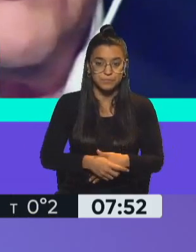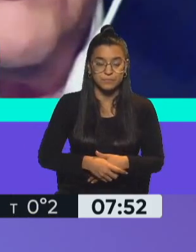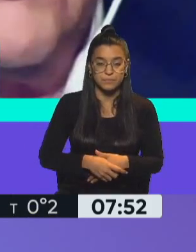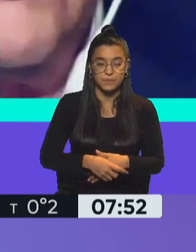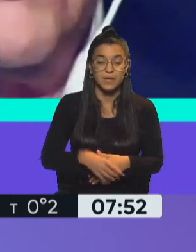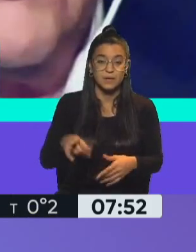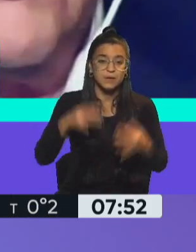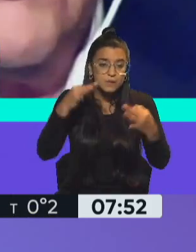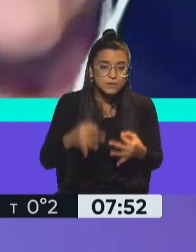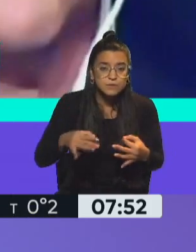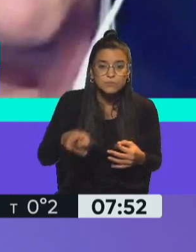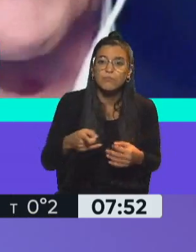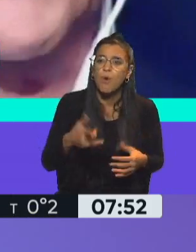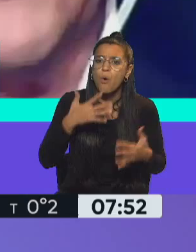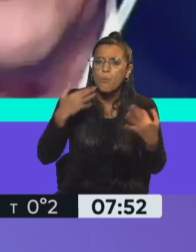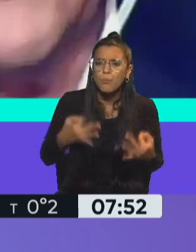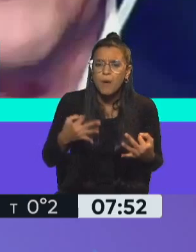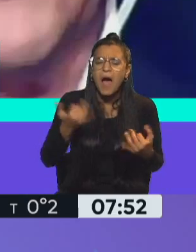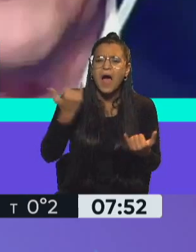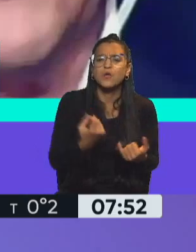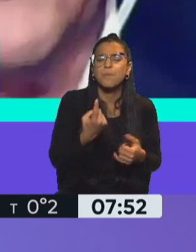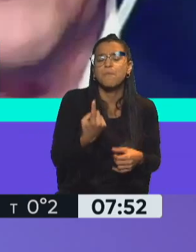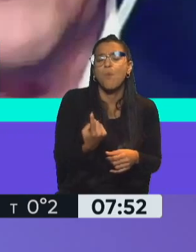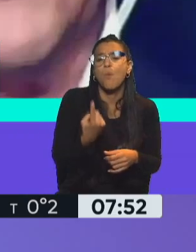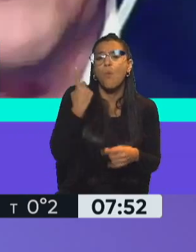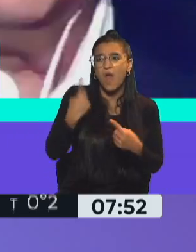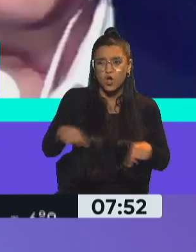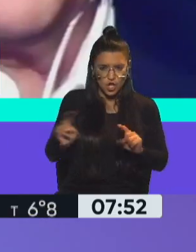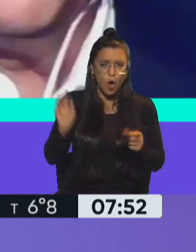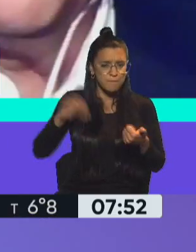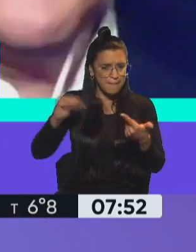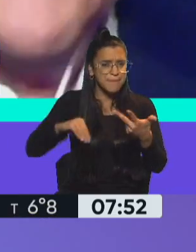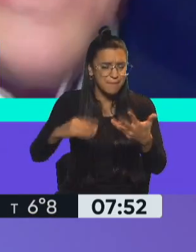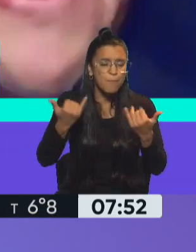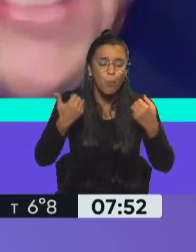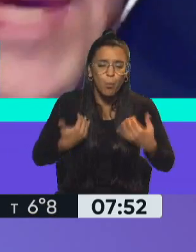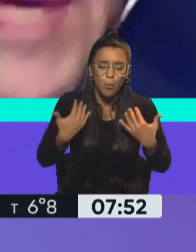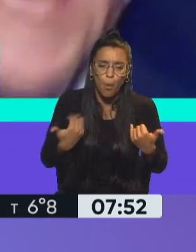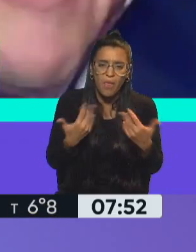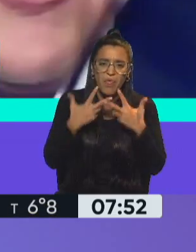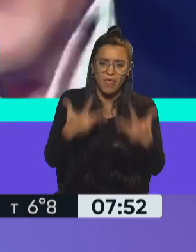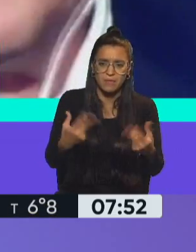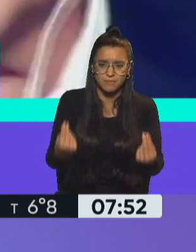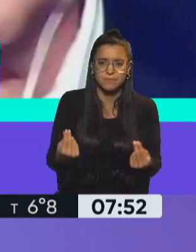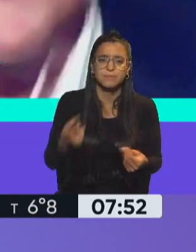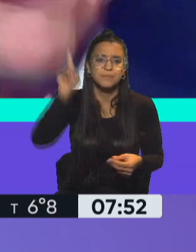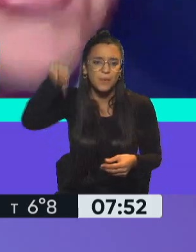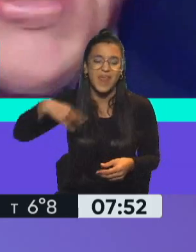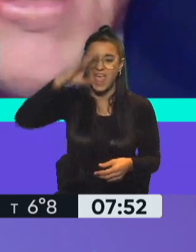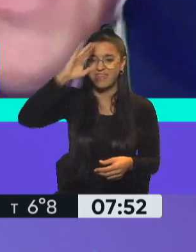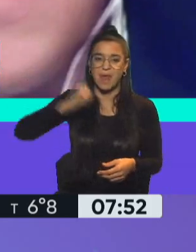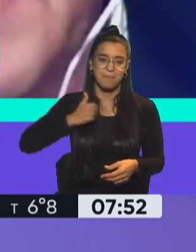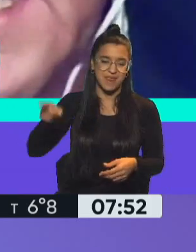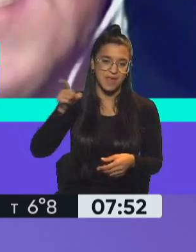momento indicios muy ciertos, hay más de un elemento para poder decir que proviene de Gendarmería,